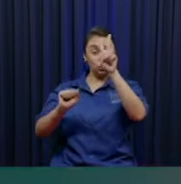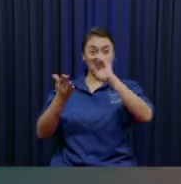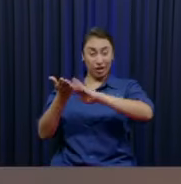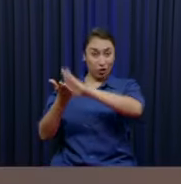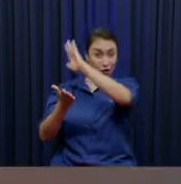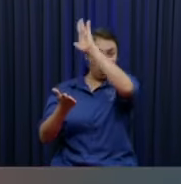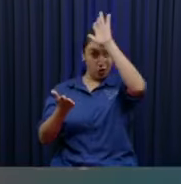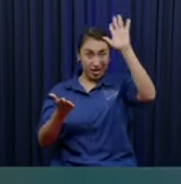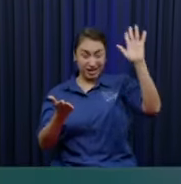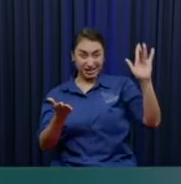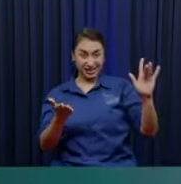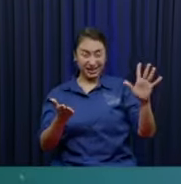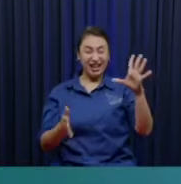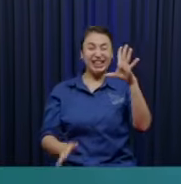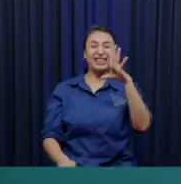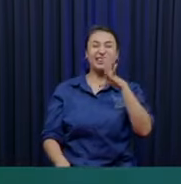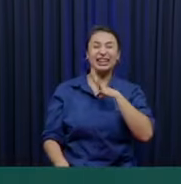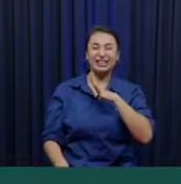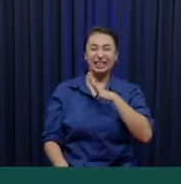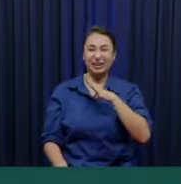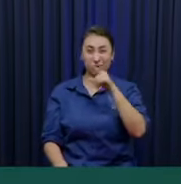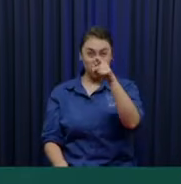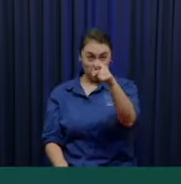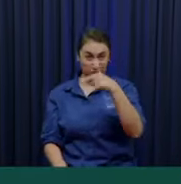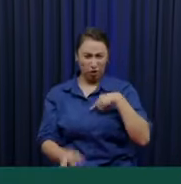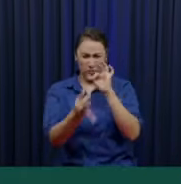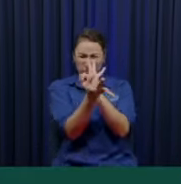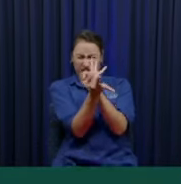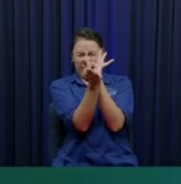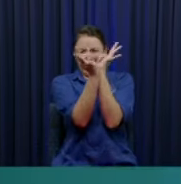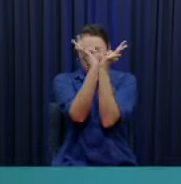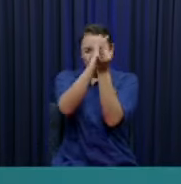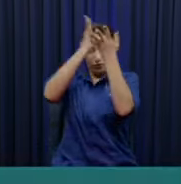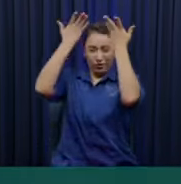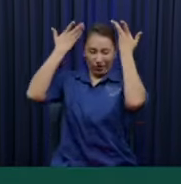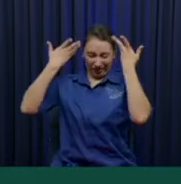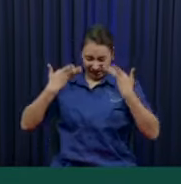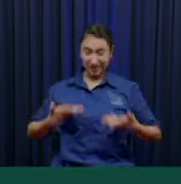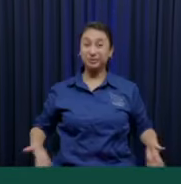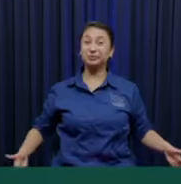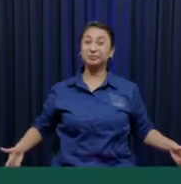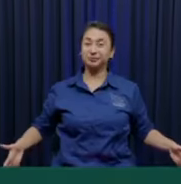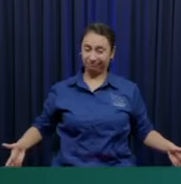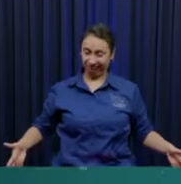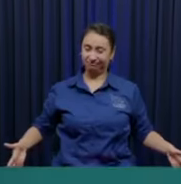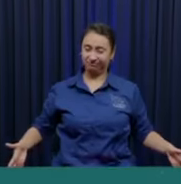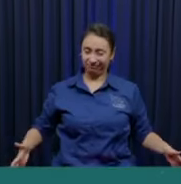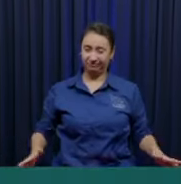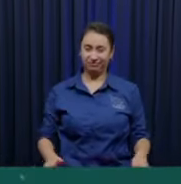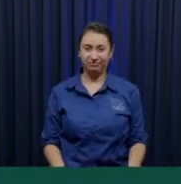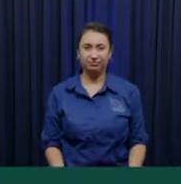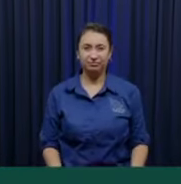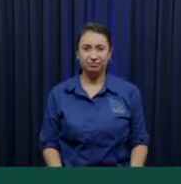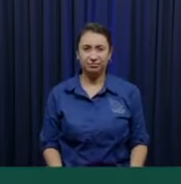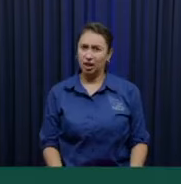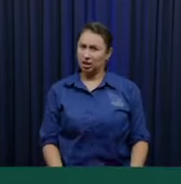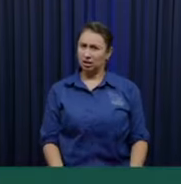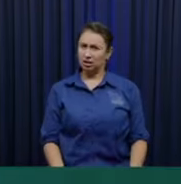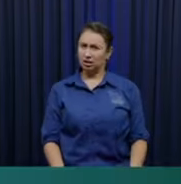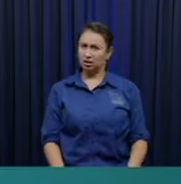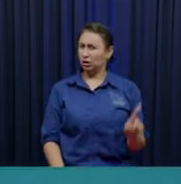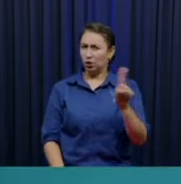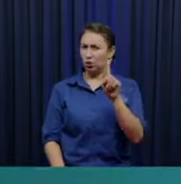halal para arriba. Así fue como lo saludé hoy cuando empecé a hablar. Halal, ¿no hemos orado, o